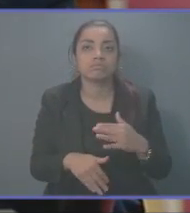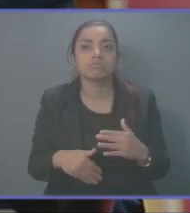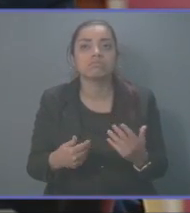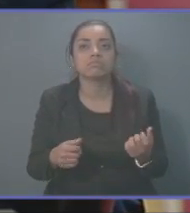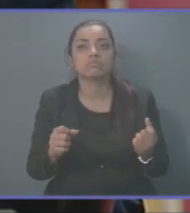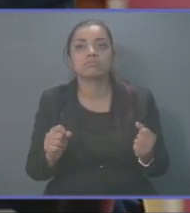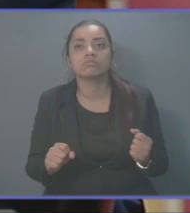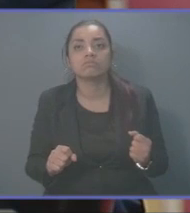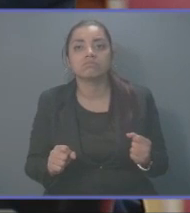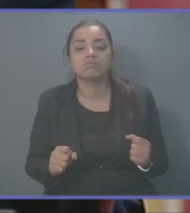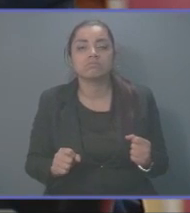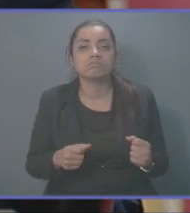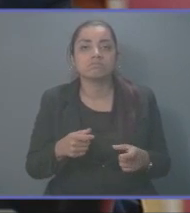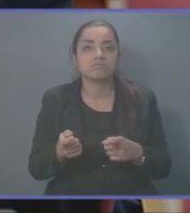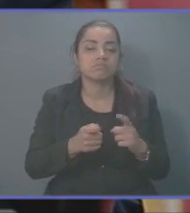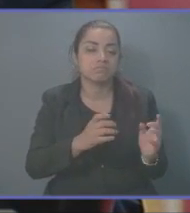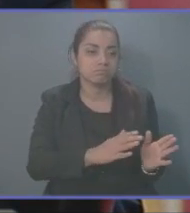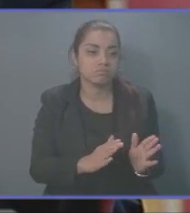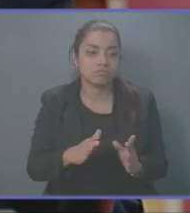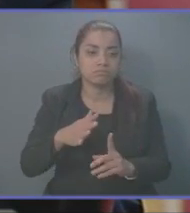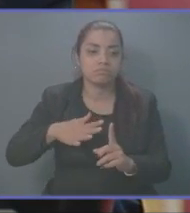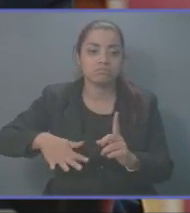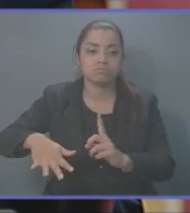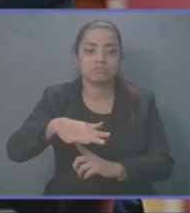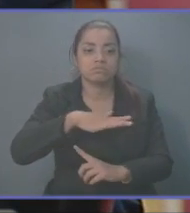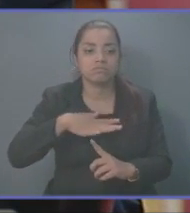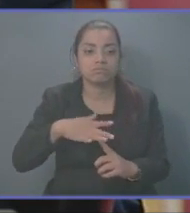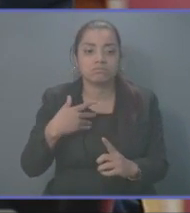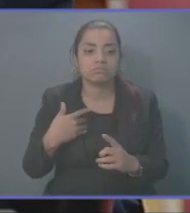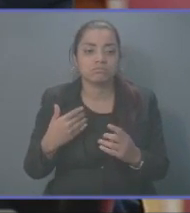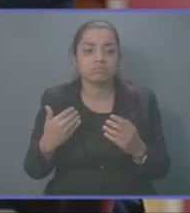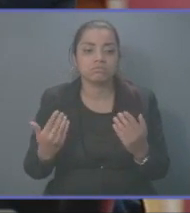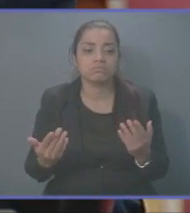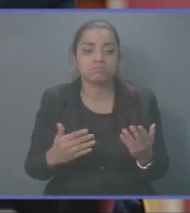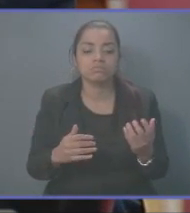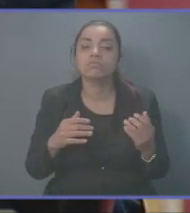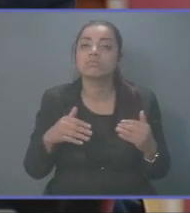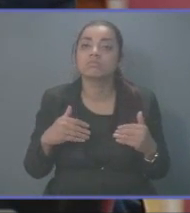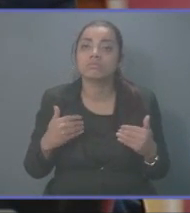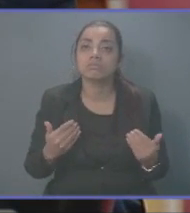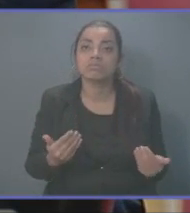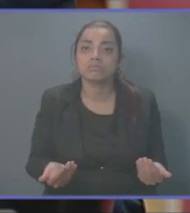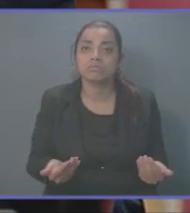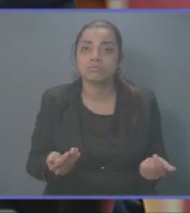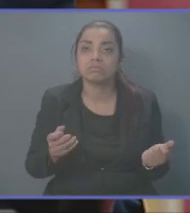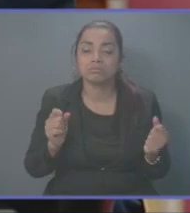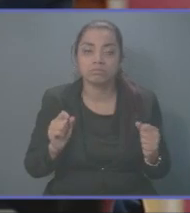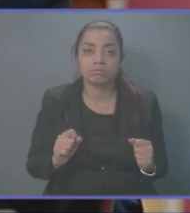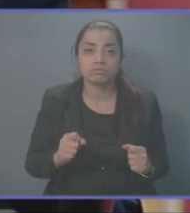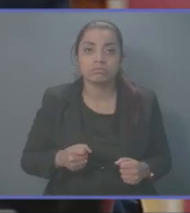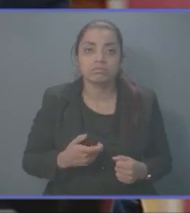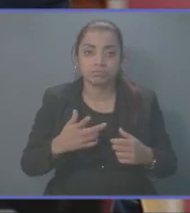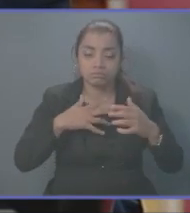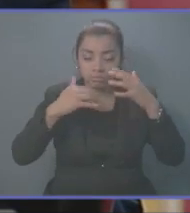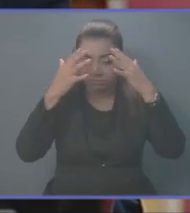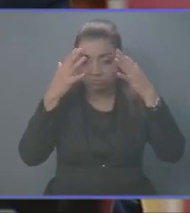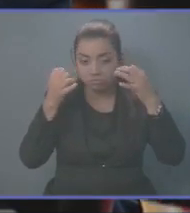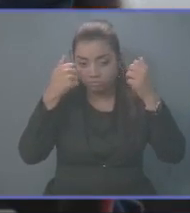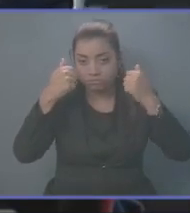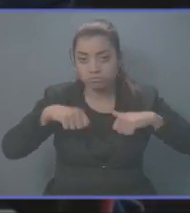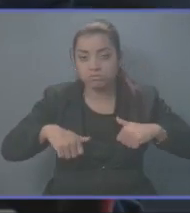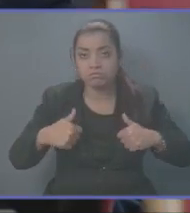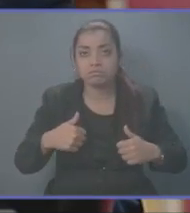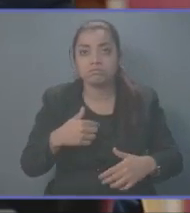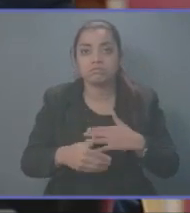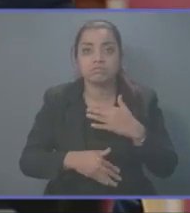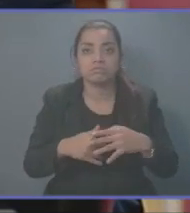permitirá regularizar la situación tributaria de los contribuyentes, por lo que ha concluido emitir dictamen favorable, para